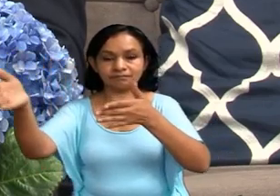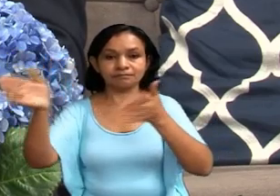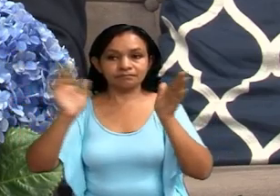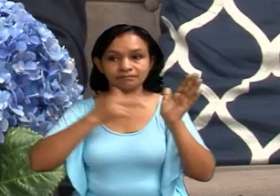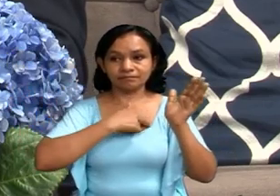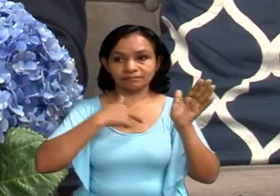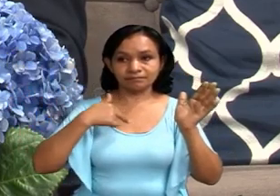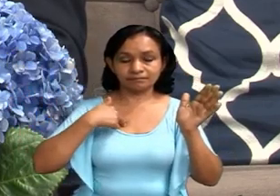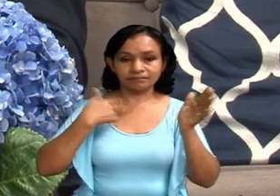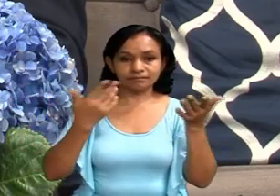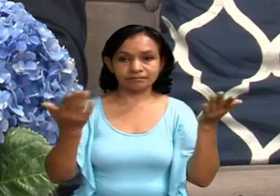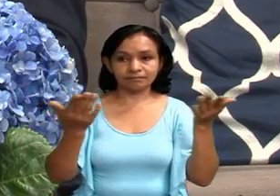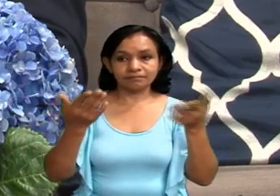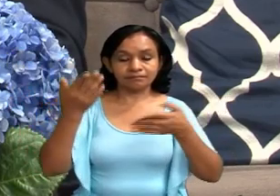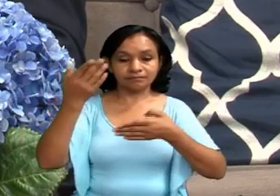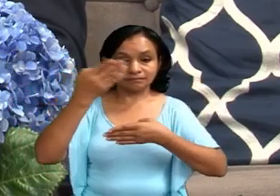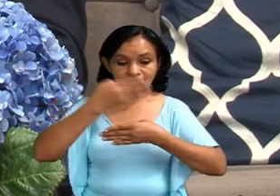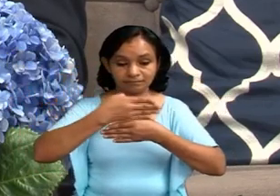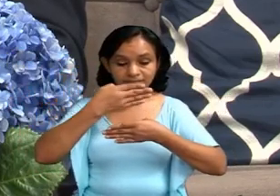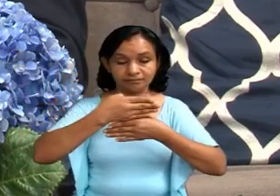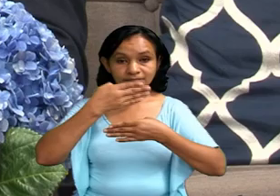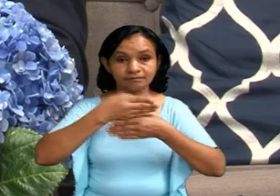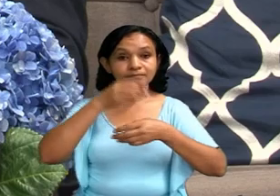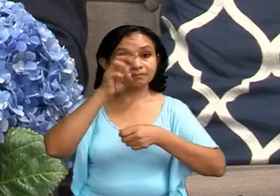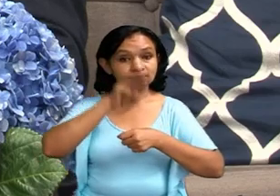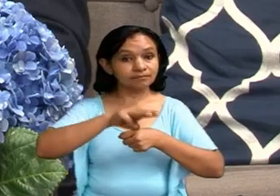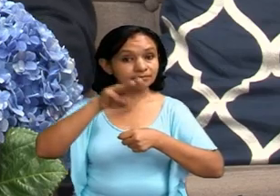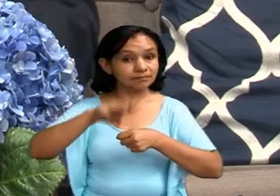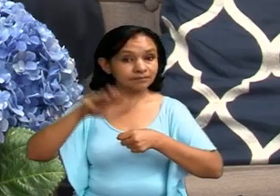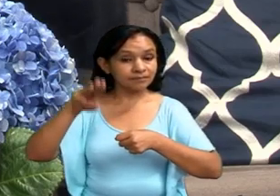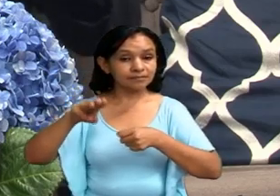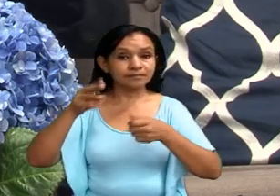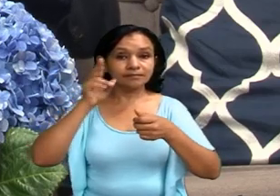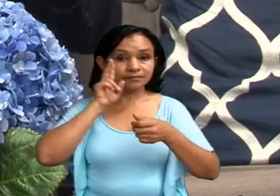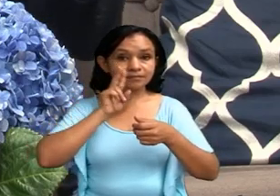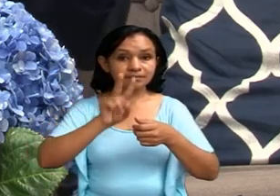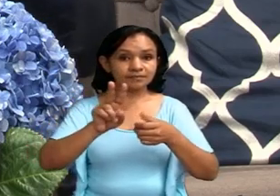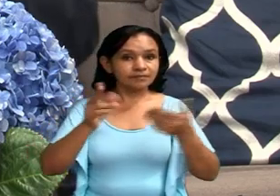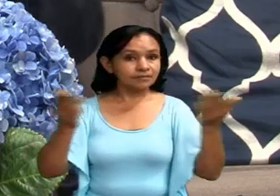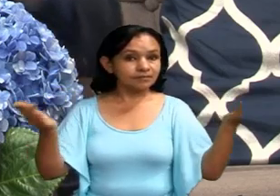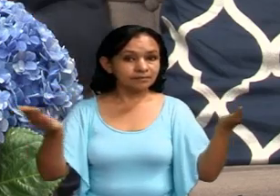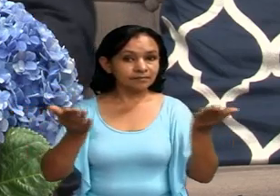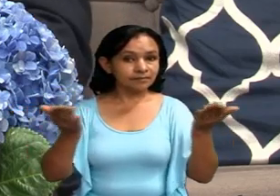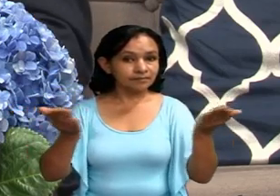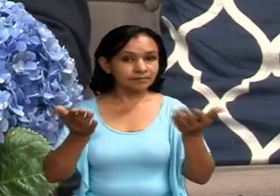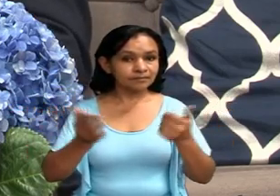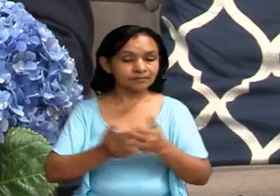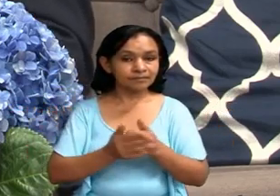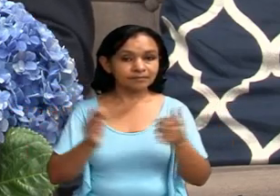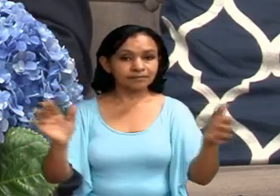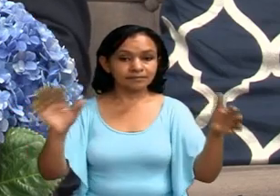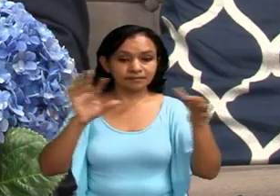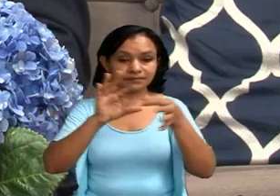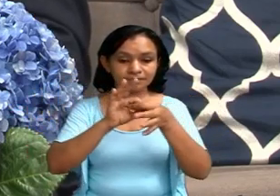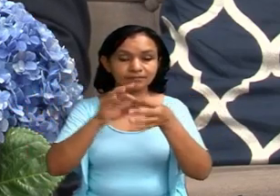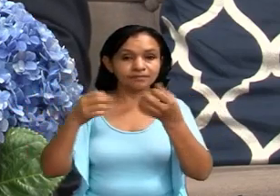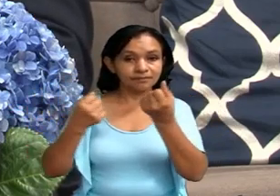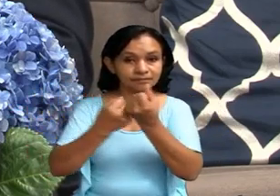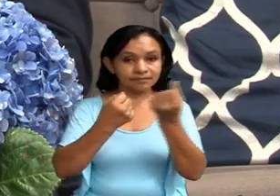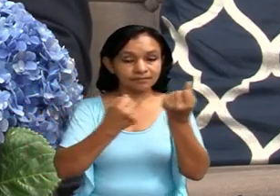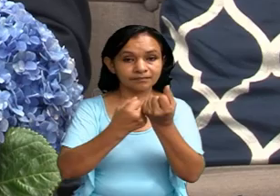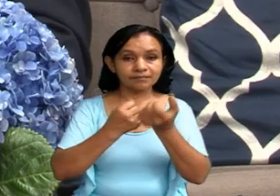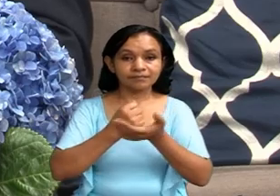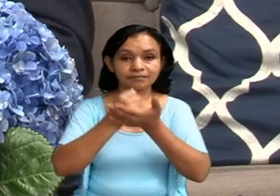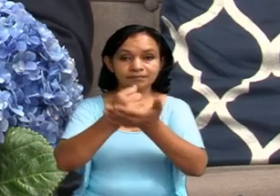se lo regalamos al Teatro Municipal de Matagalpa. Entonces, como ves, esa alianza, esa colaboración y